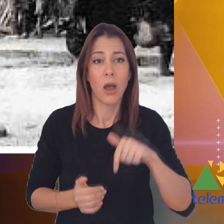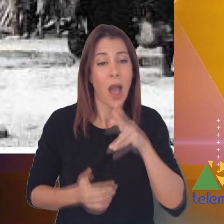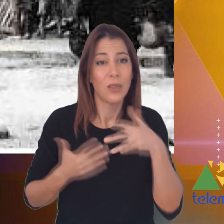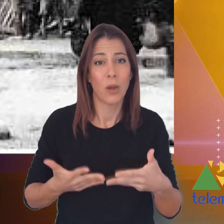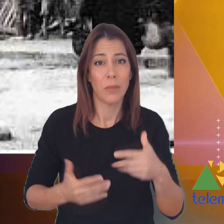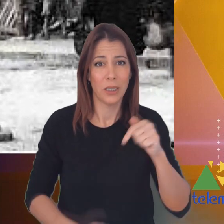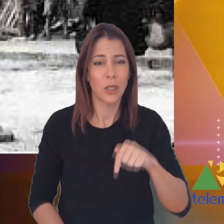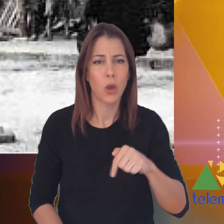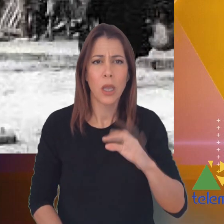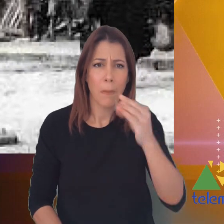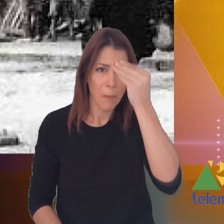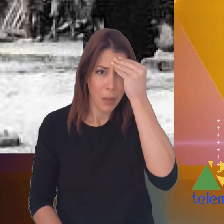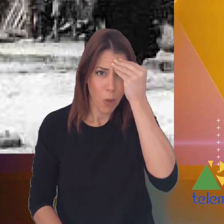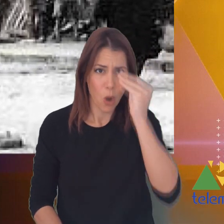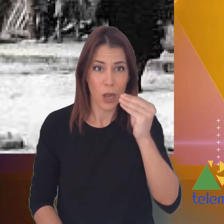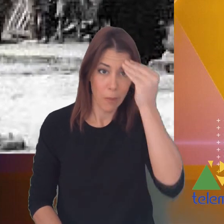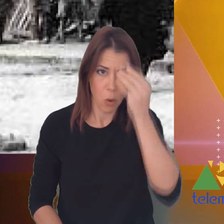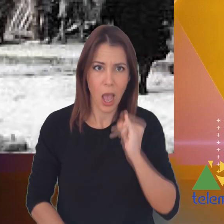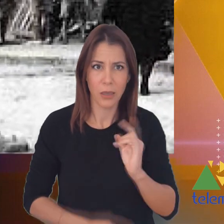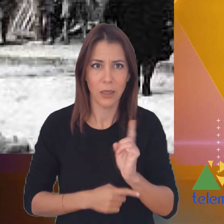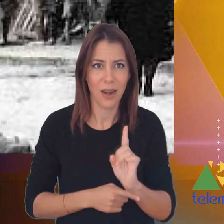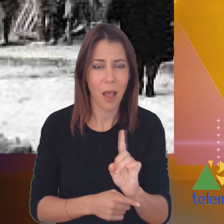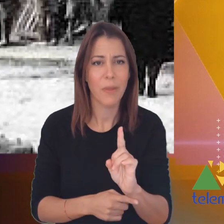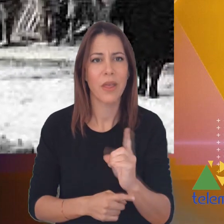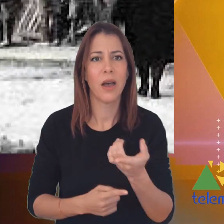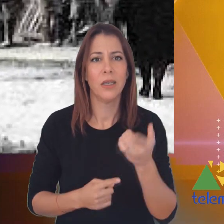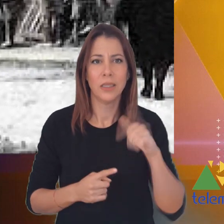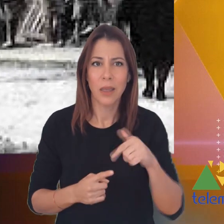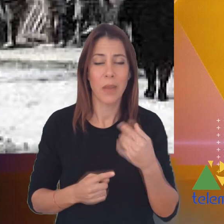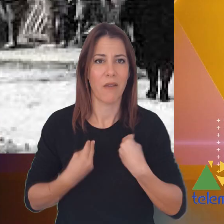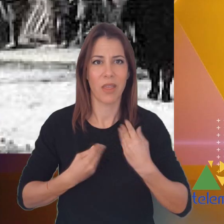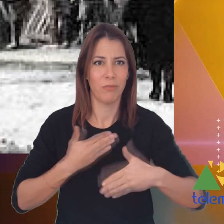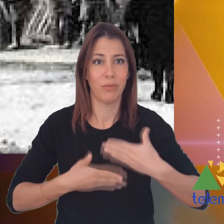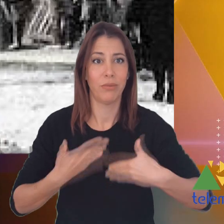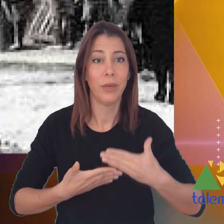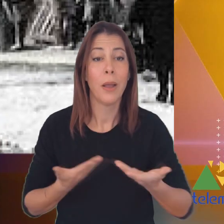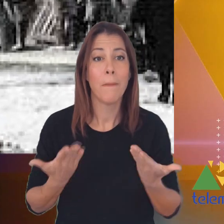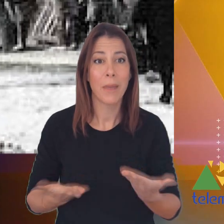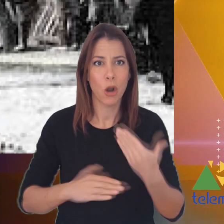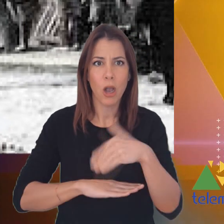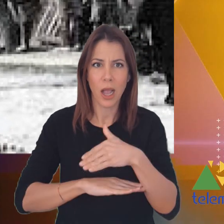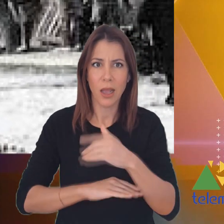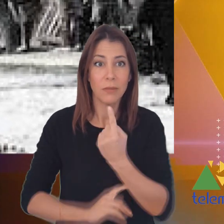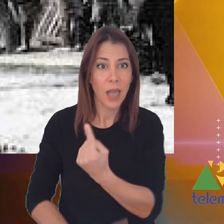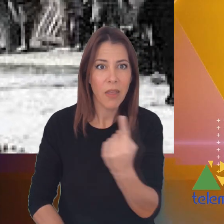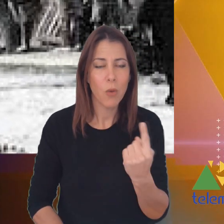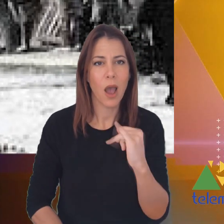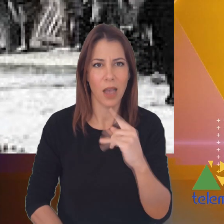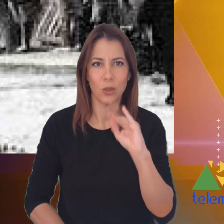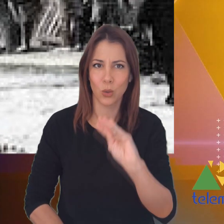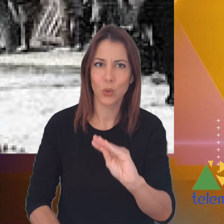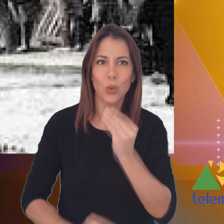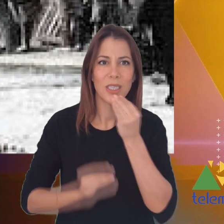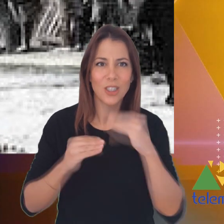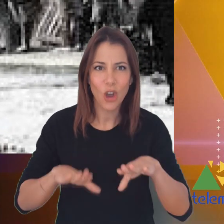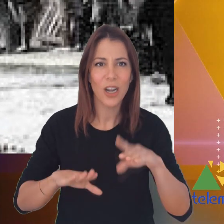día tenemos una memoria muy rápida, los acontecimientos son muy rápidos, pero cada calle tiene su historia y cada calle tiene su